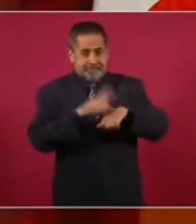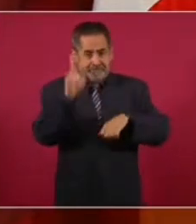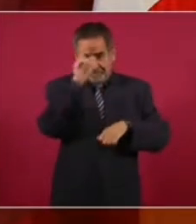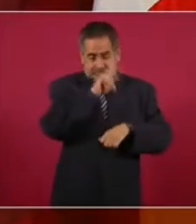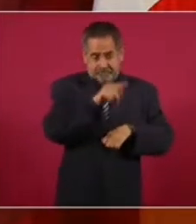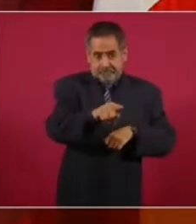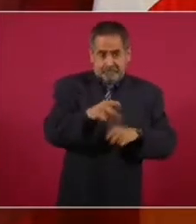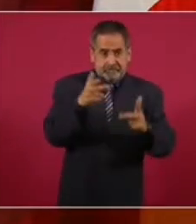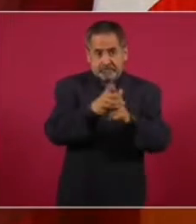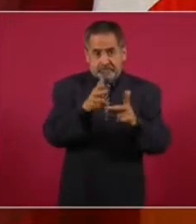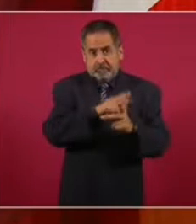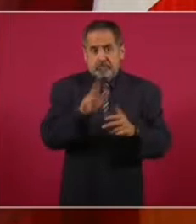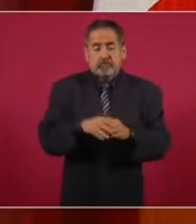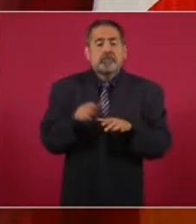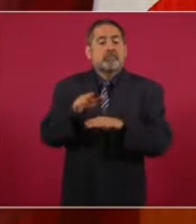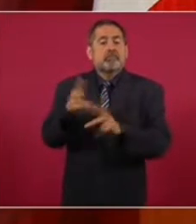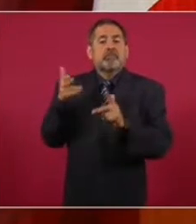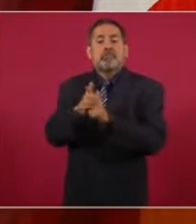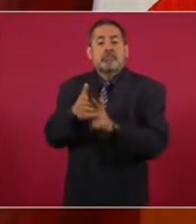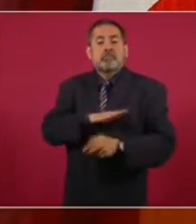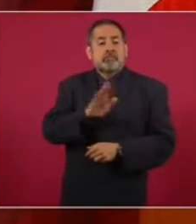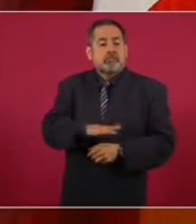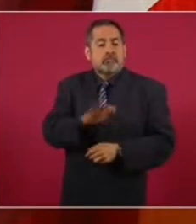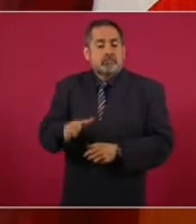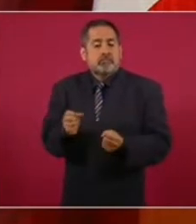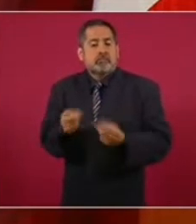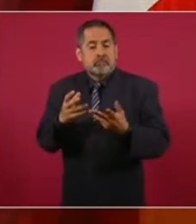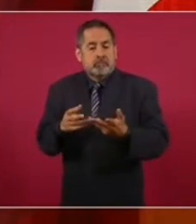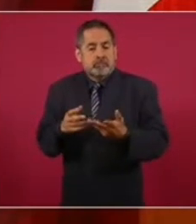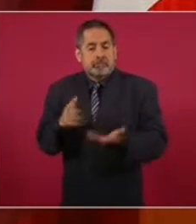la incidencia delictiva en homicidios.